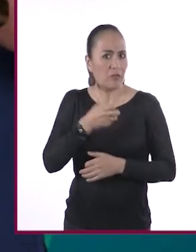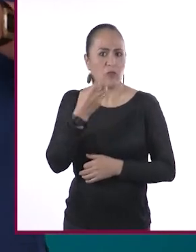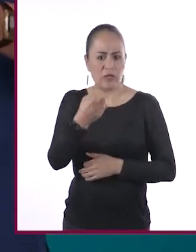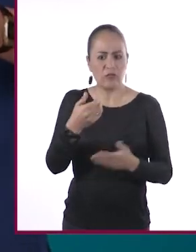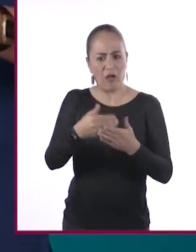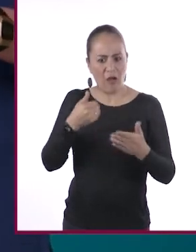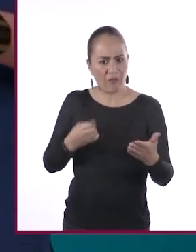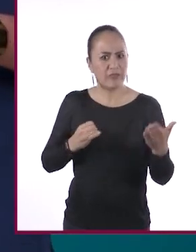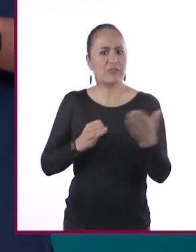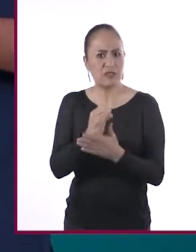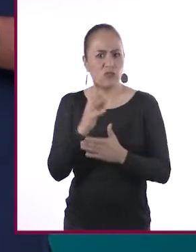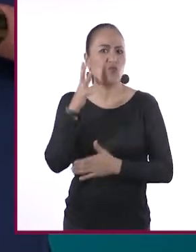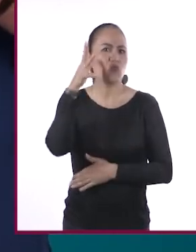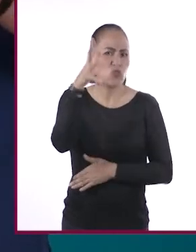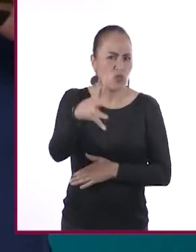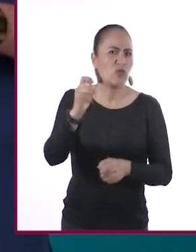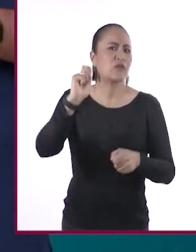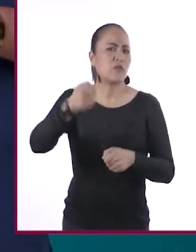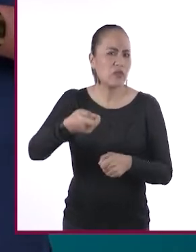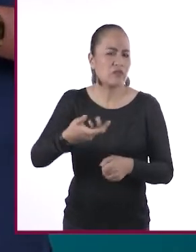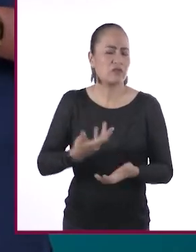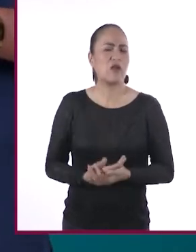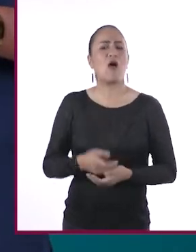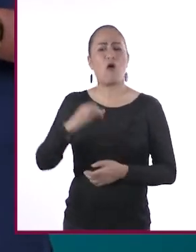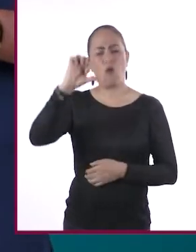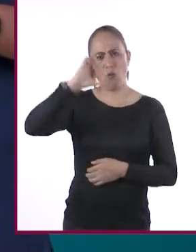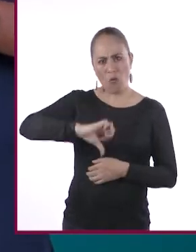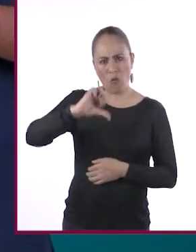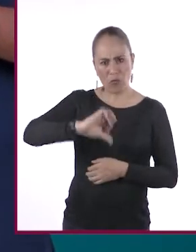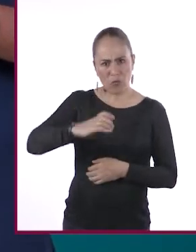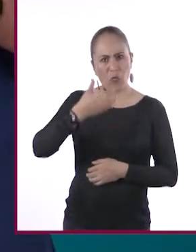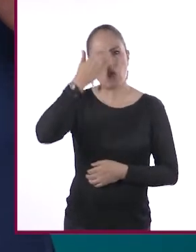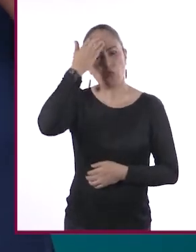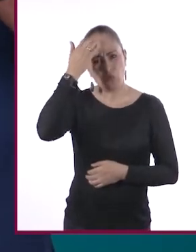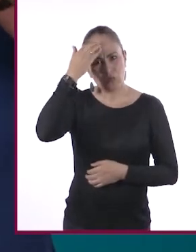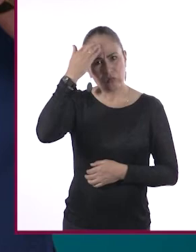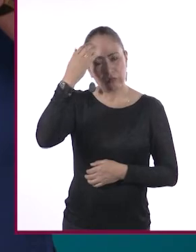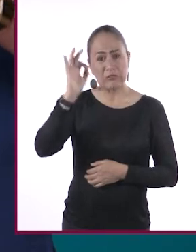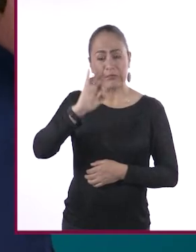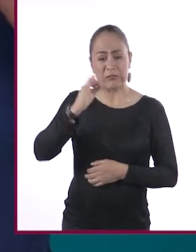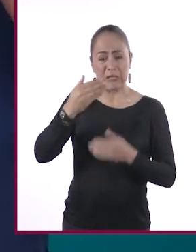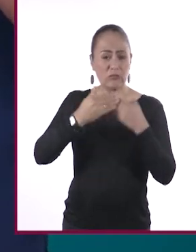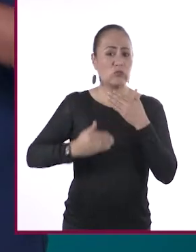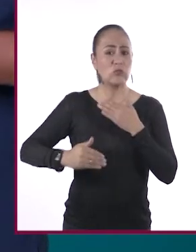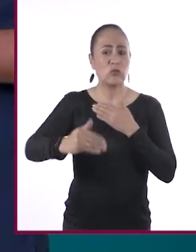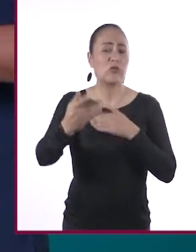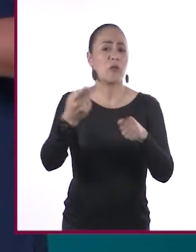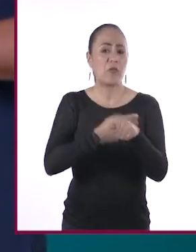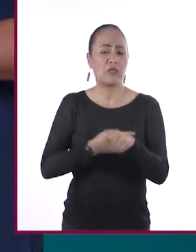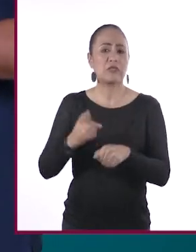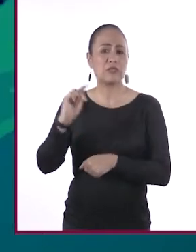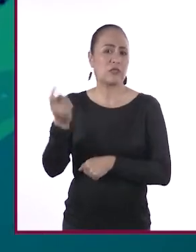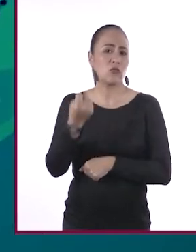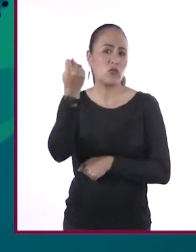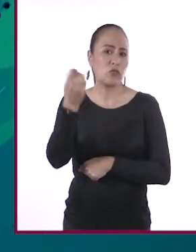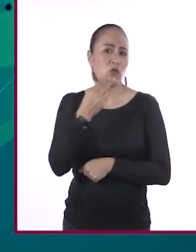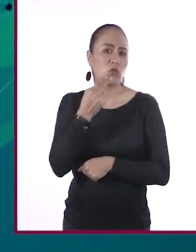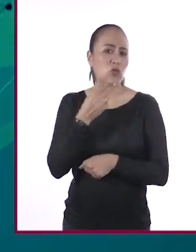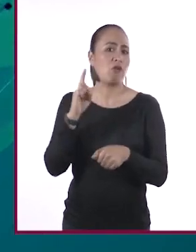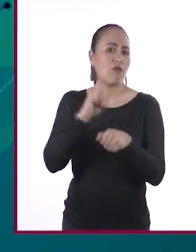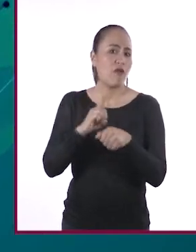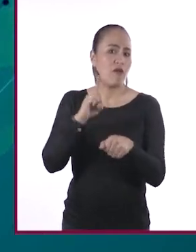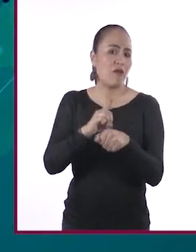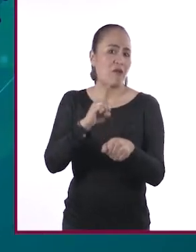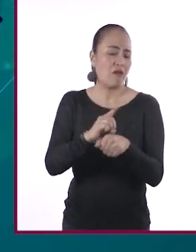con respecto a nuestro futuro, hoy en Saberes Digitales vamos a conocer acerca de algunas repercusiones para el uso diario de la tecnología. Suena